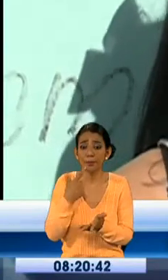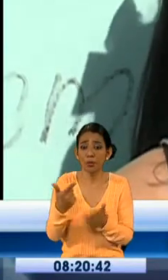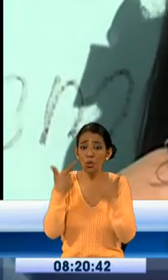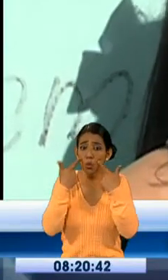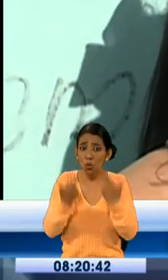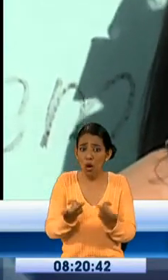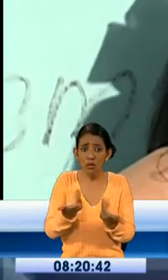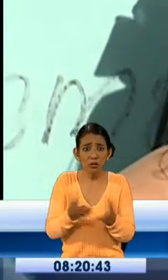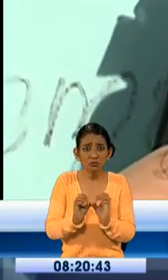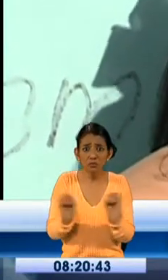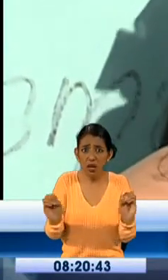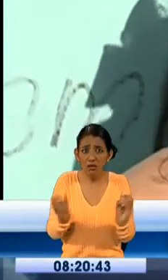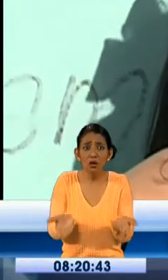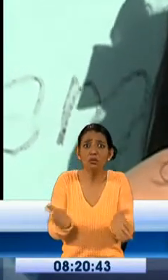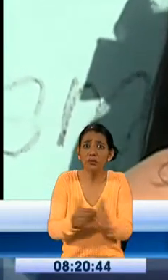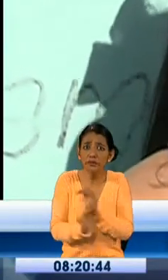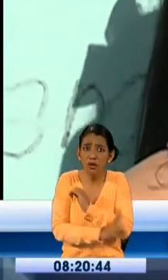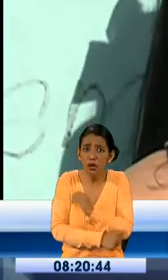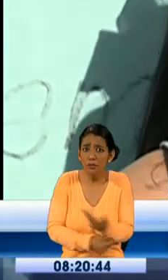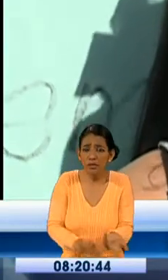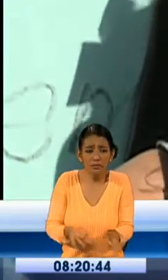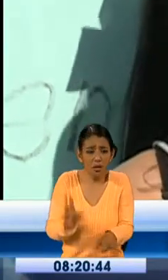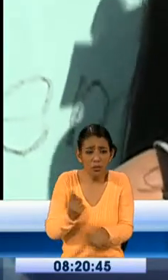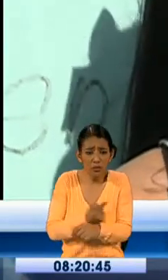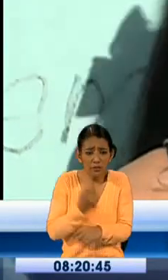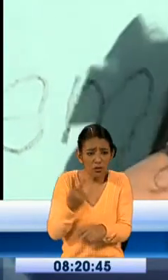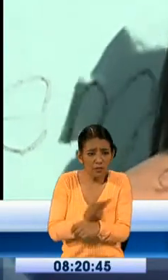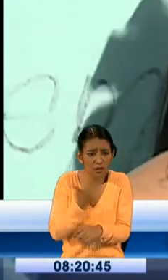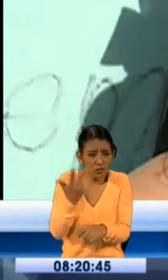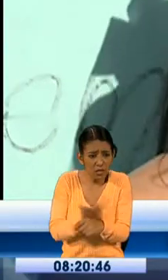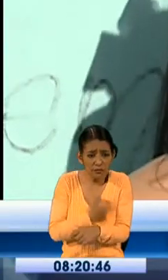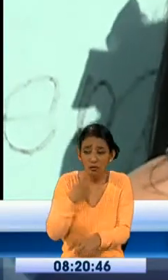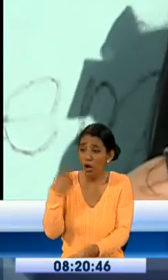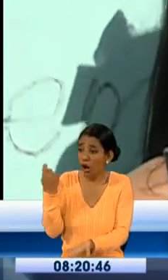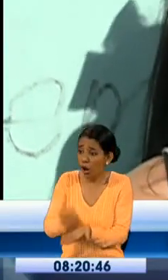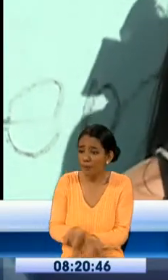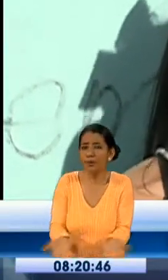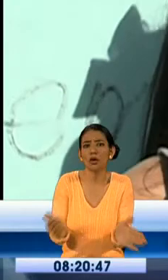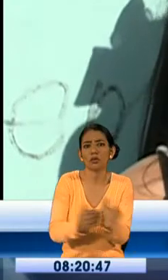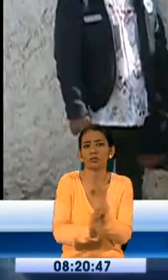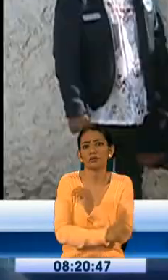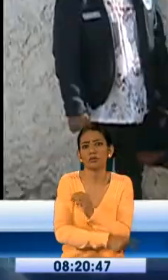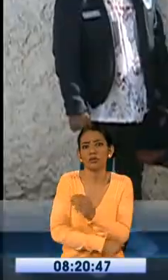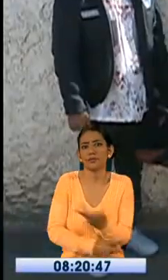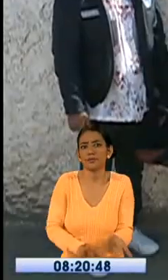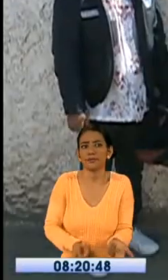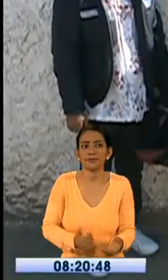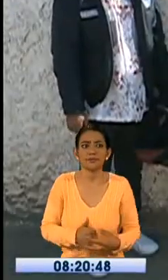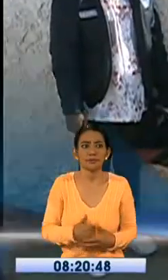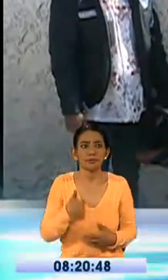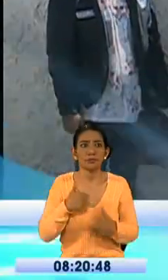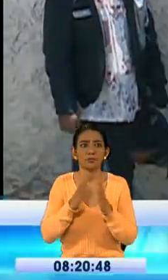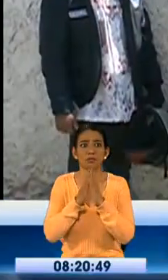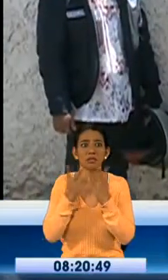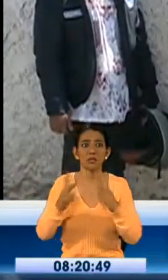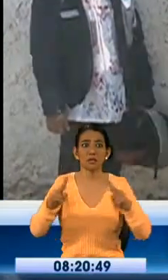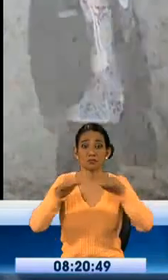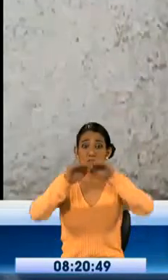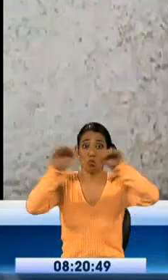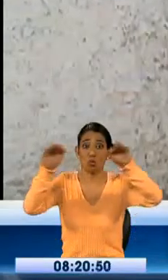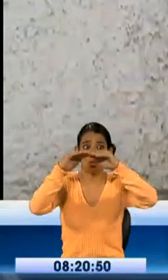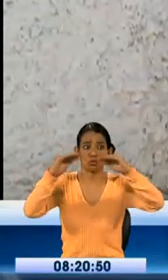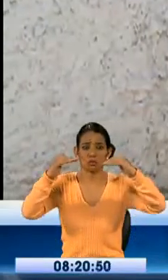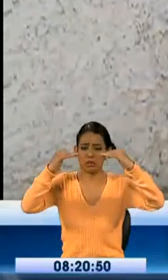cualquier momento se lo han llevado muchas veces y compramos y van a volver a hacer lo mismo. Además piden elevar los muros del plantel porque